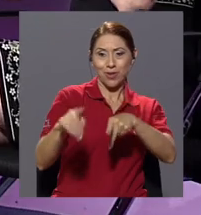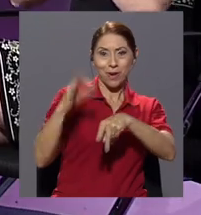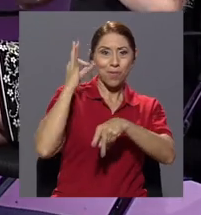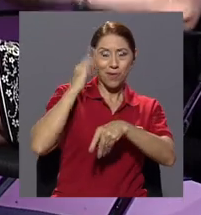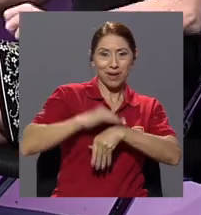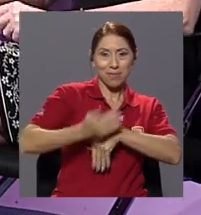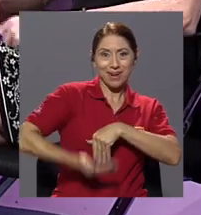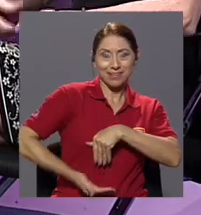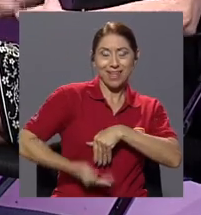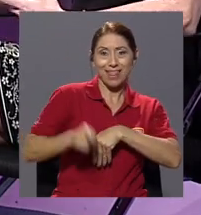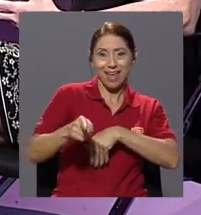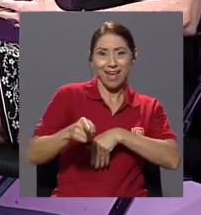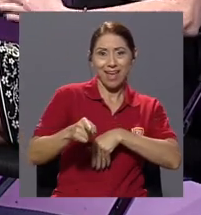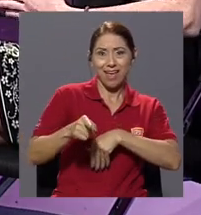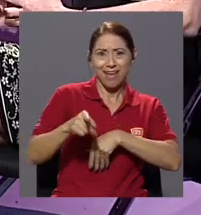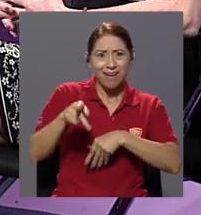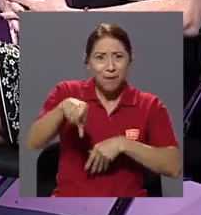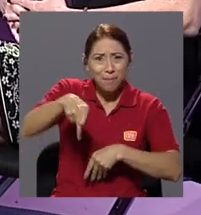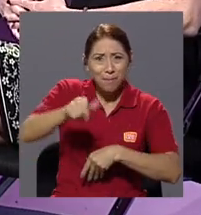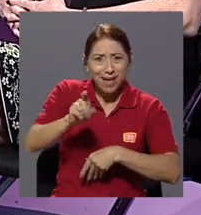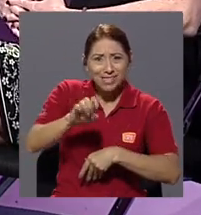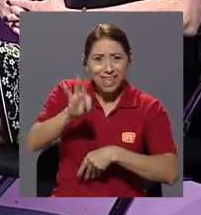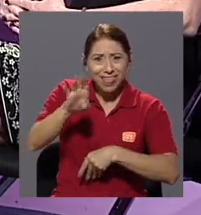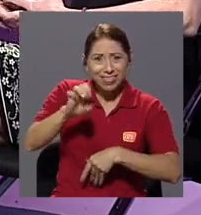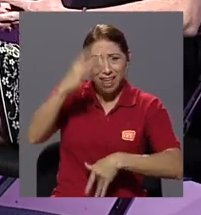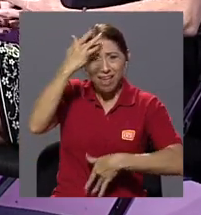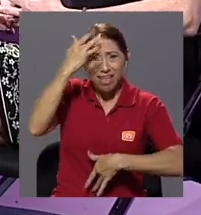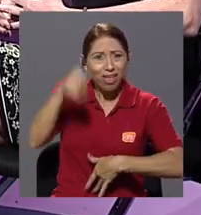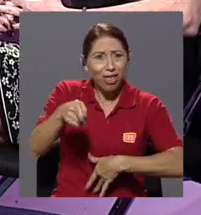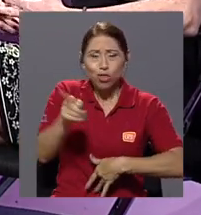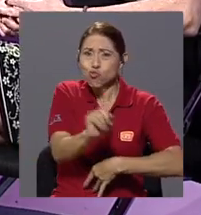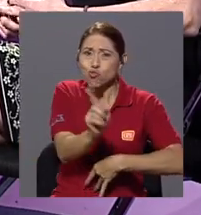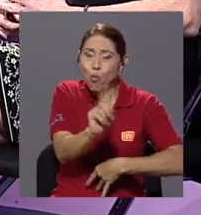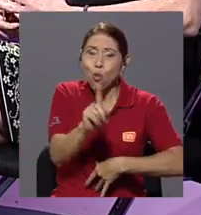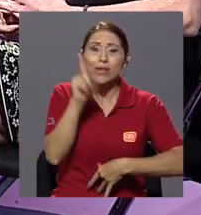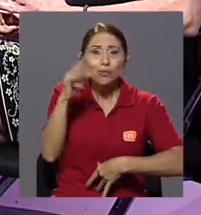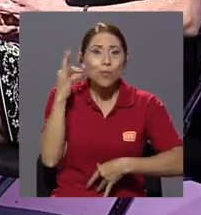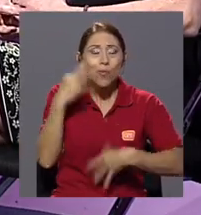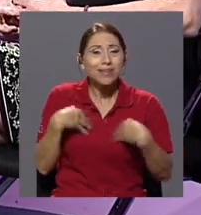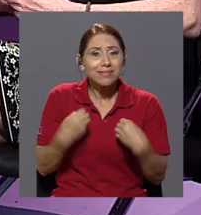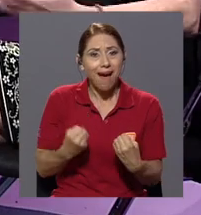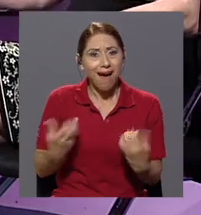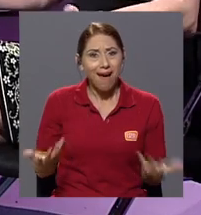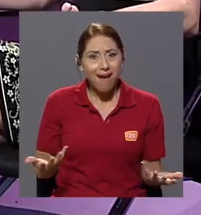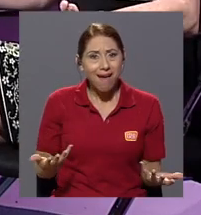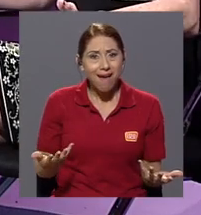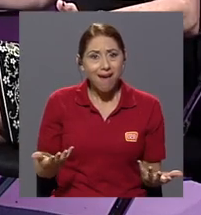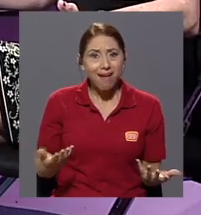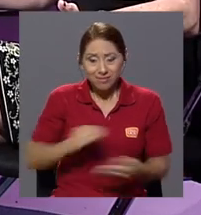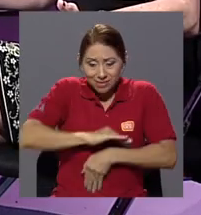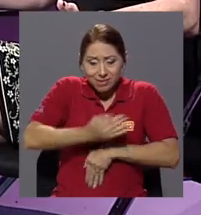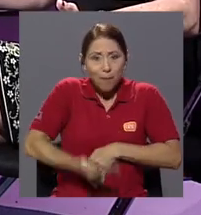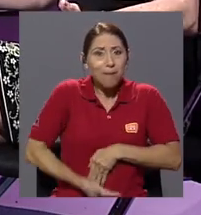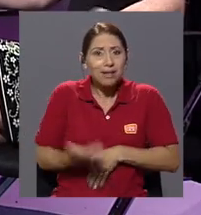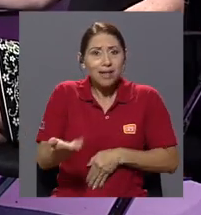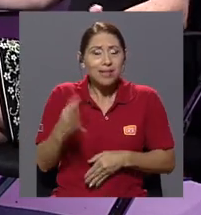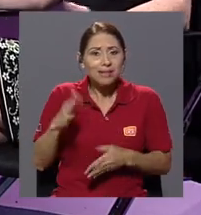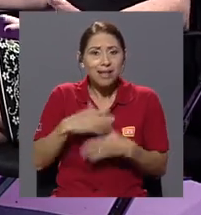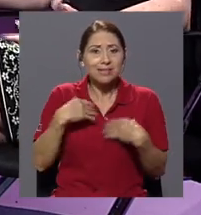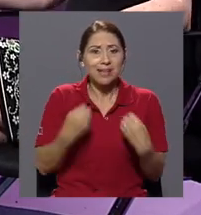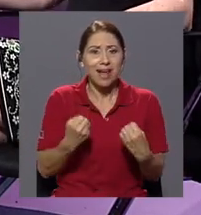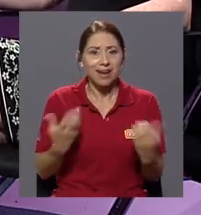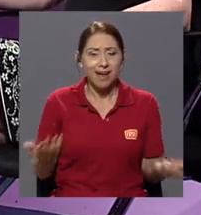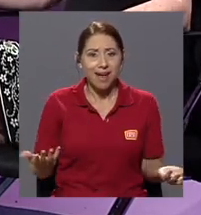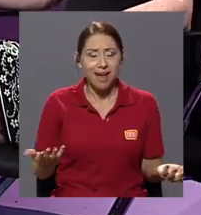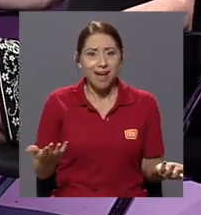la paciente verdad una mujer embarazada no es una paciente para mí es una mujer sana más bien si estaba